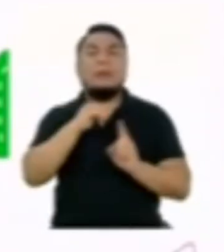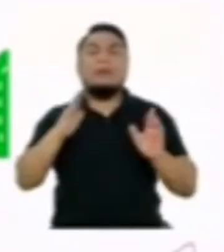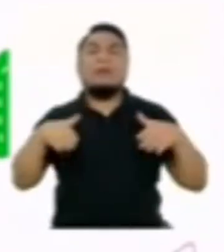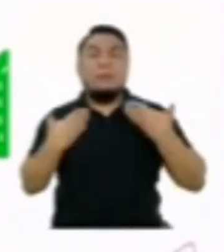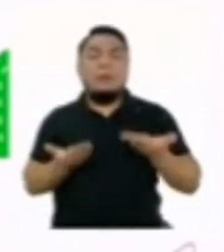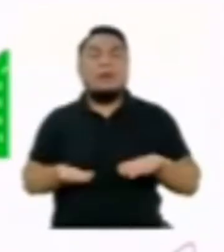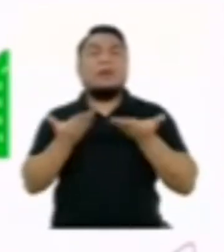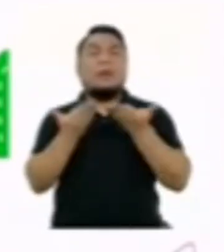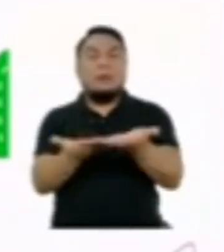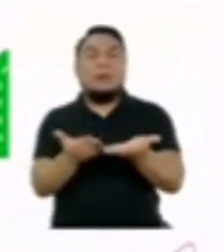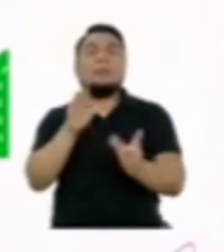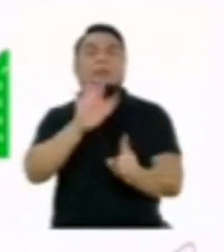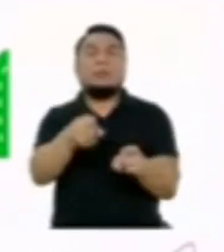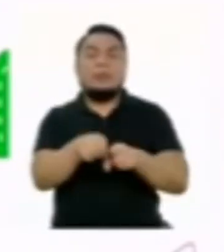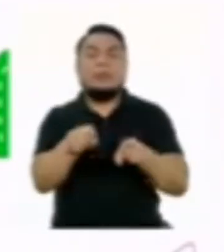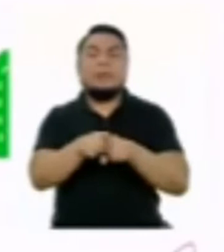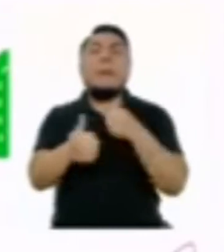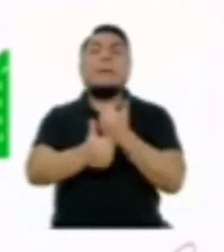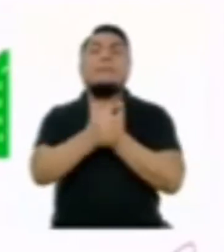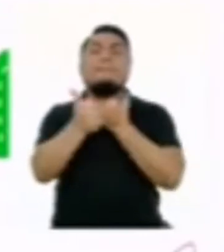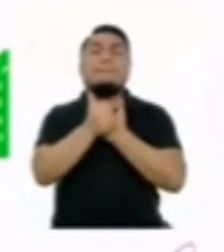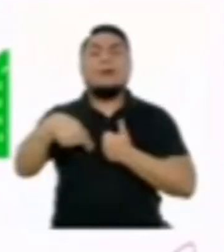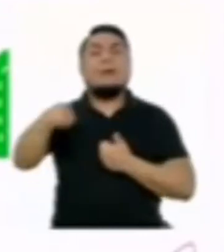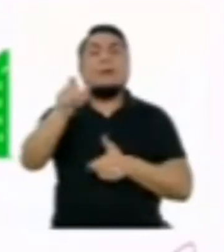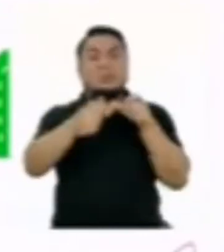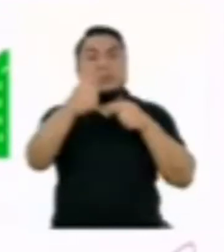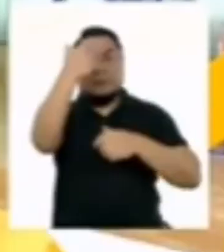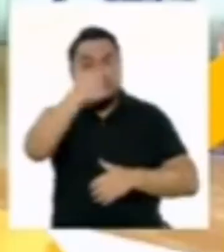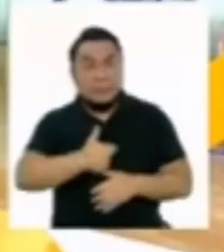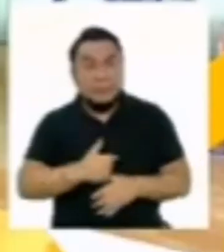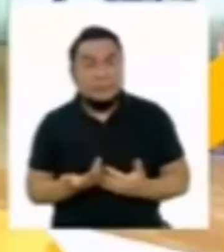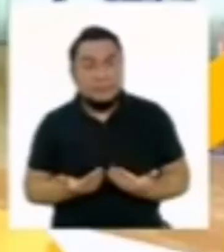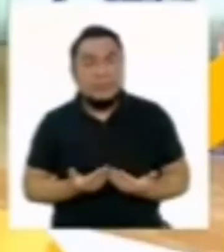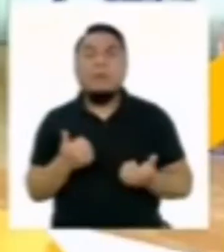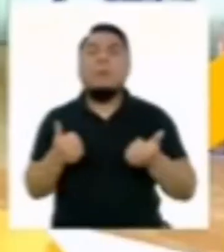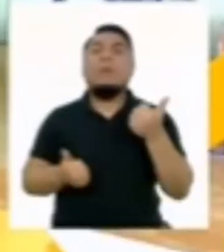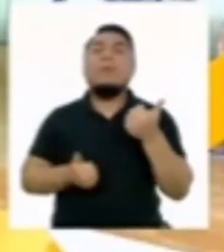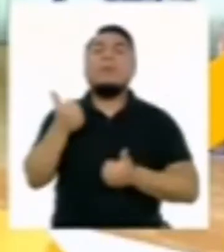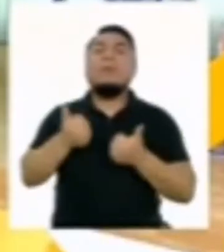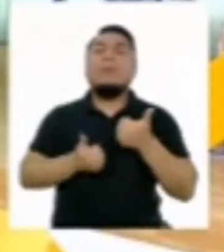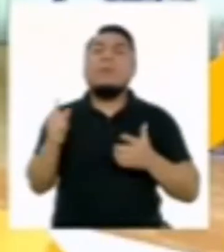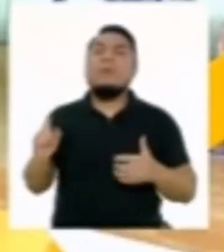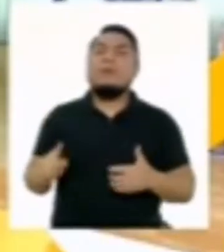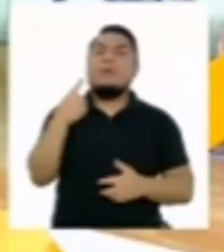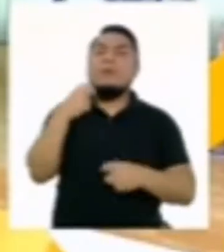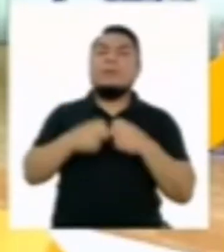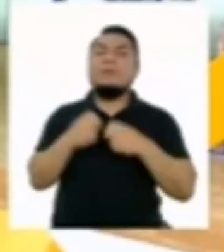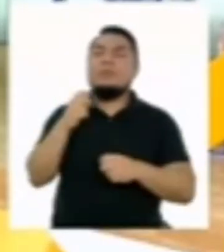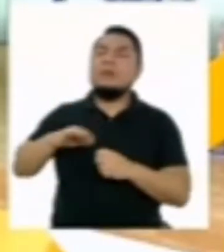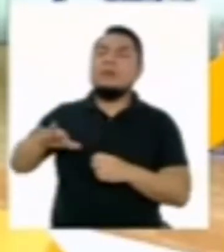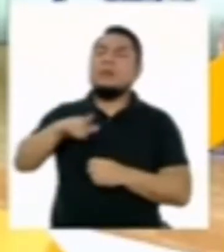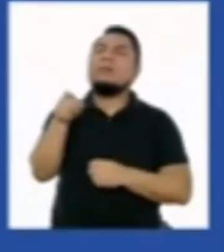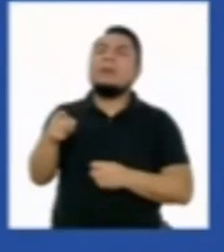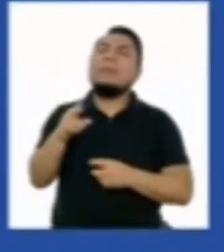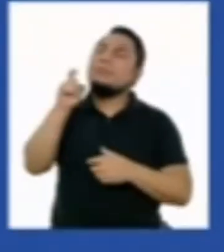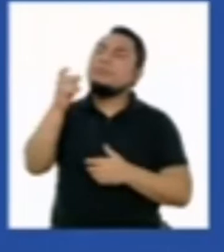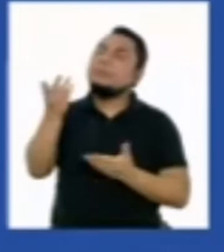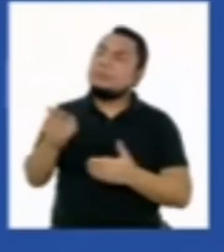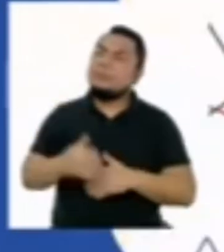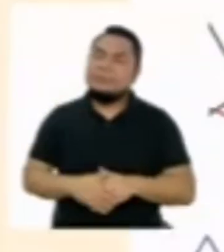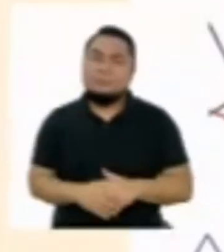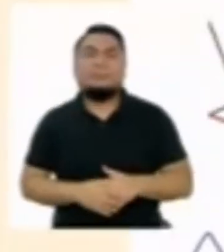pueden generar, a su vez, peligros para los seres humanos. ¿cuáles son los principales problemas ambientales, profesora?